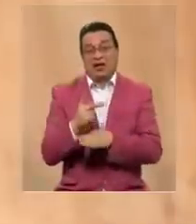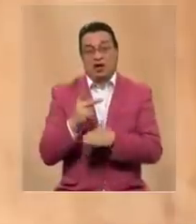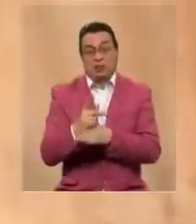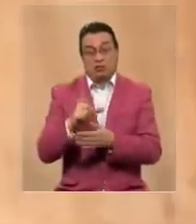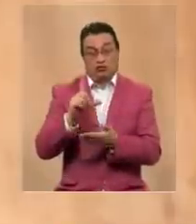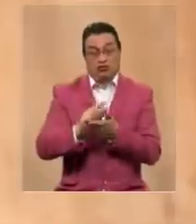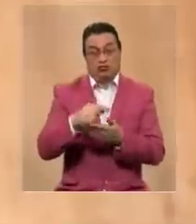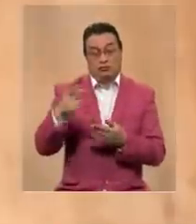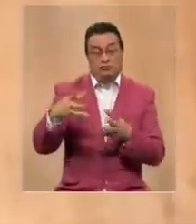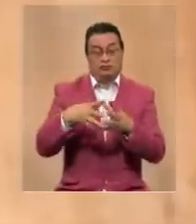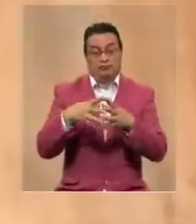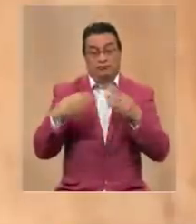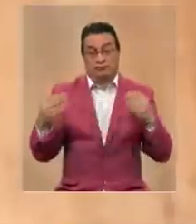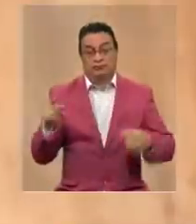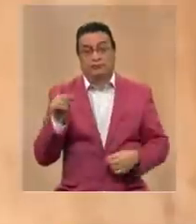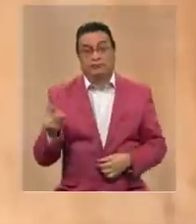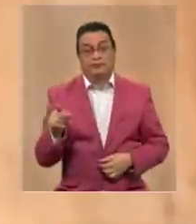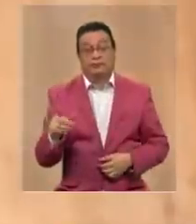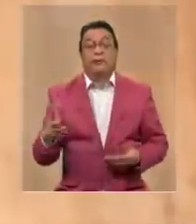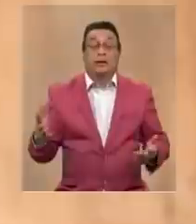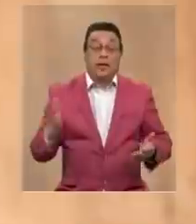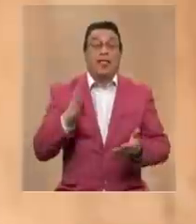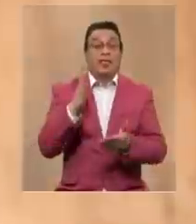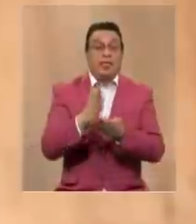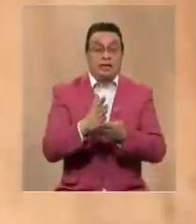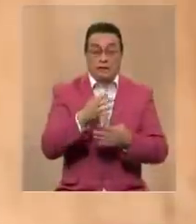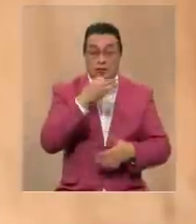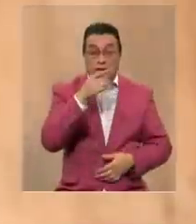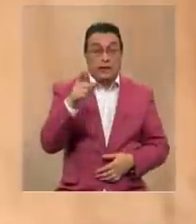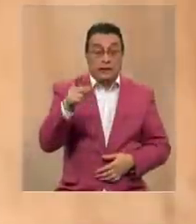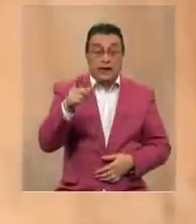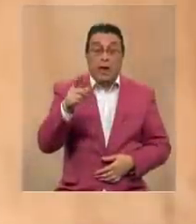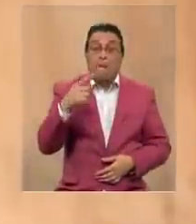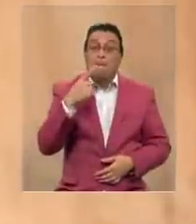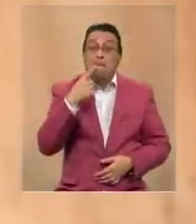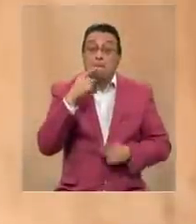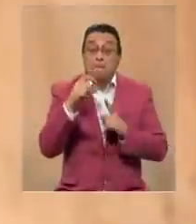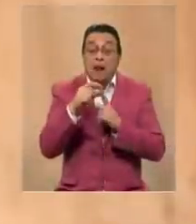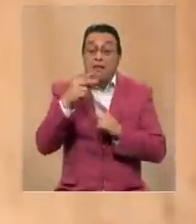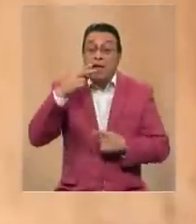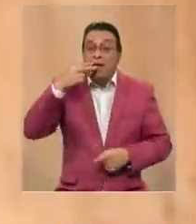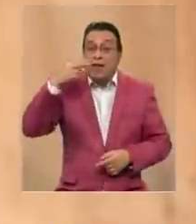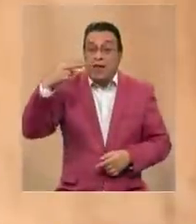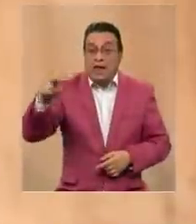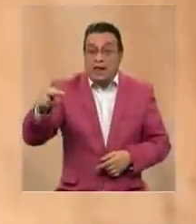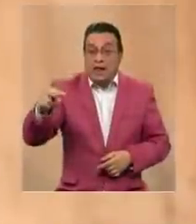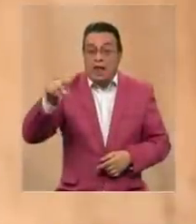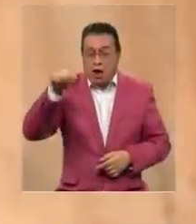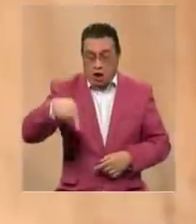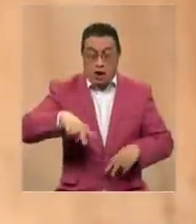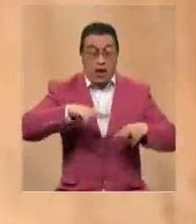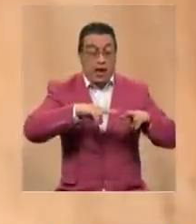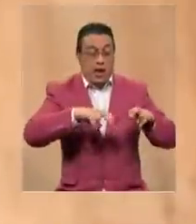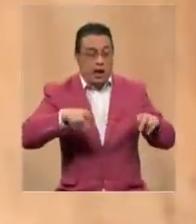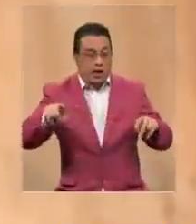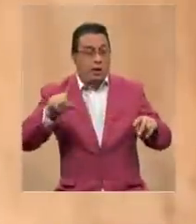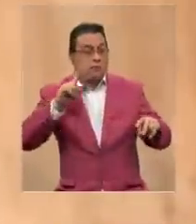del lugar de su desaparición. Hay que aclarar que esto es su testimonio, es su versión. Hasta ahora hay una investigación que está en curso